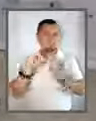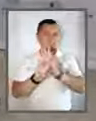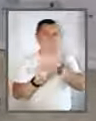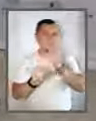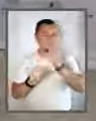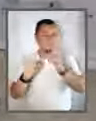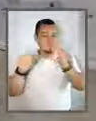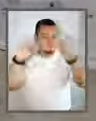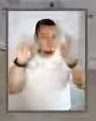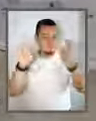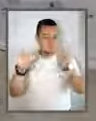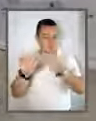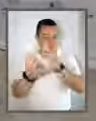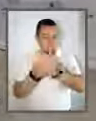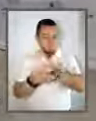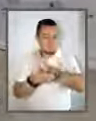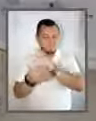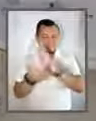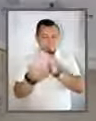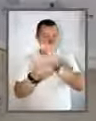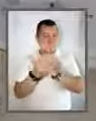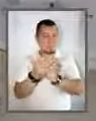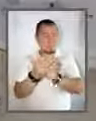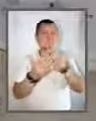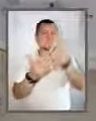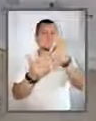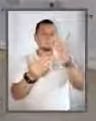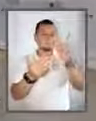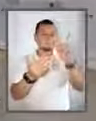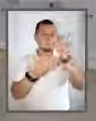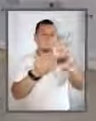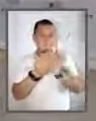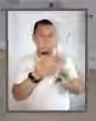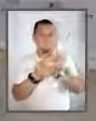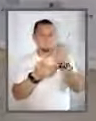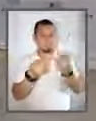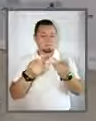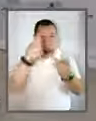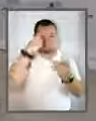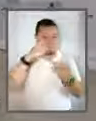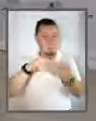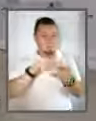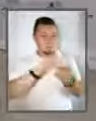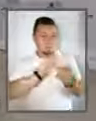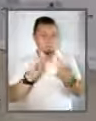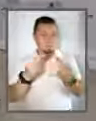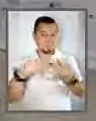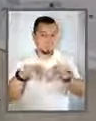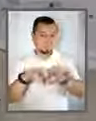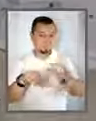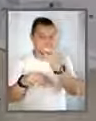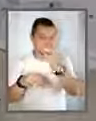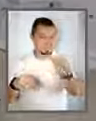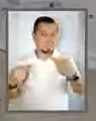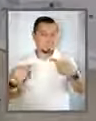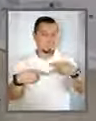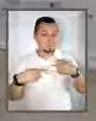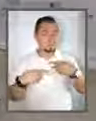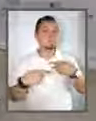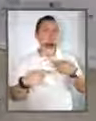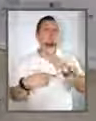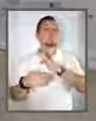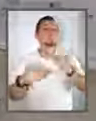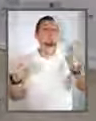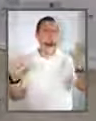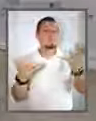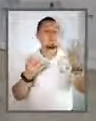el tema de si podemos tener la lista de todas estas personas. Creo que es importante decir que muchas de estas personas, si se